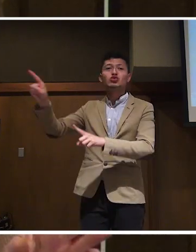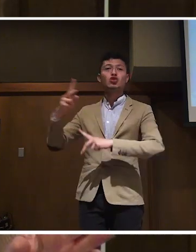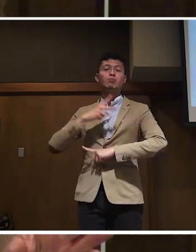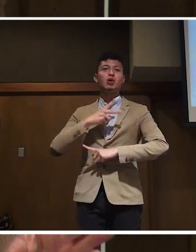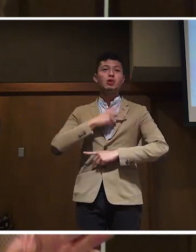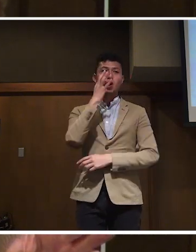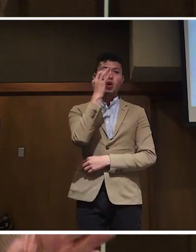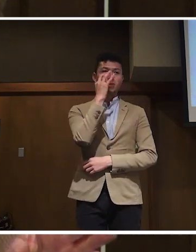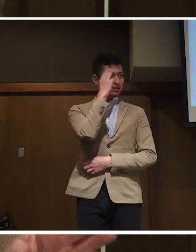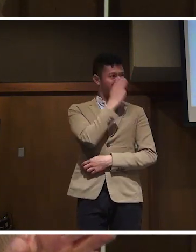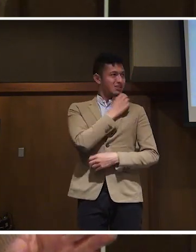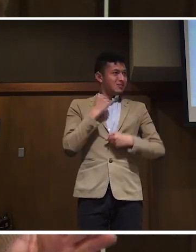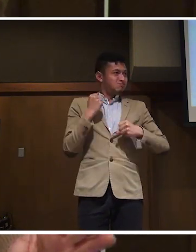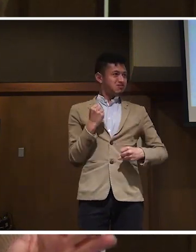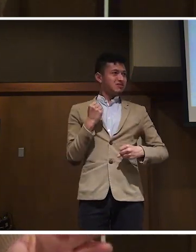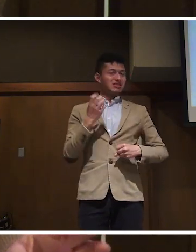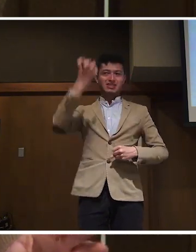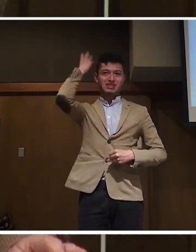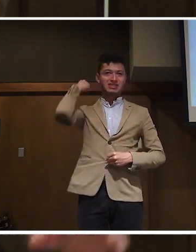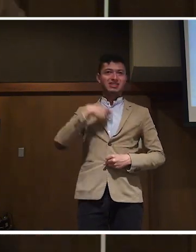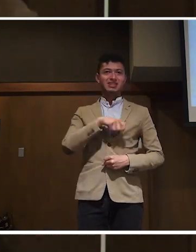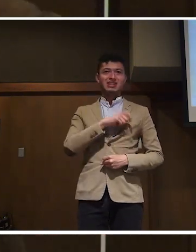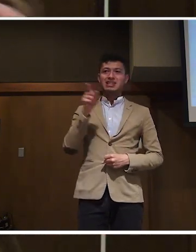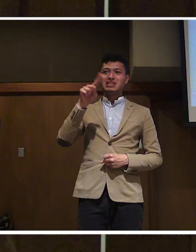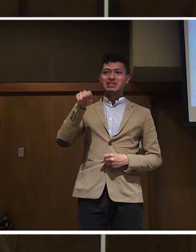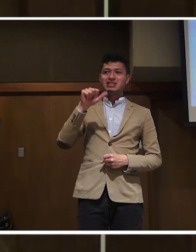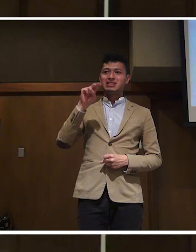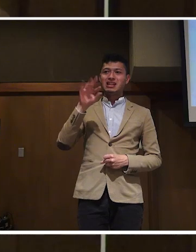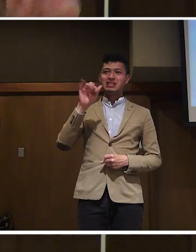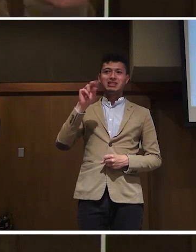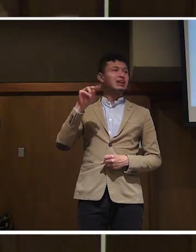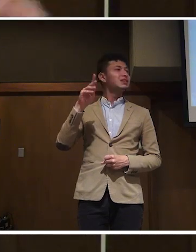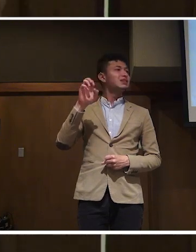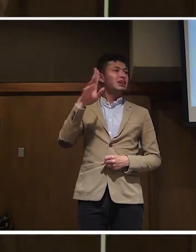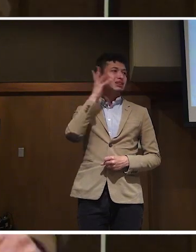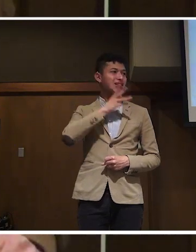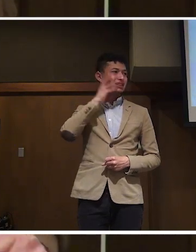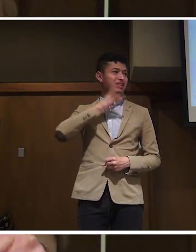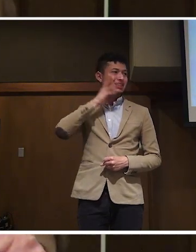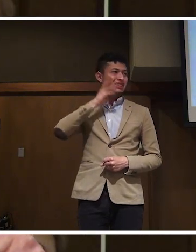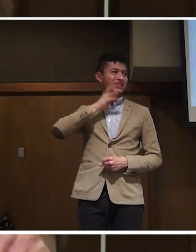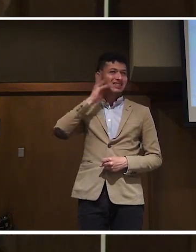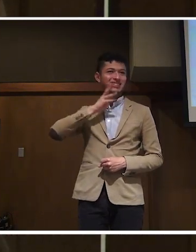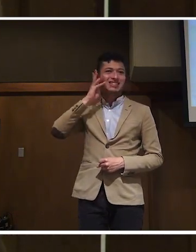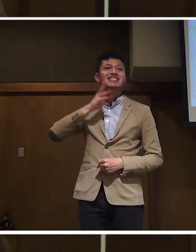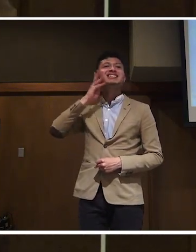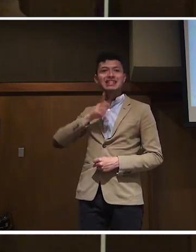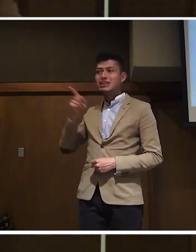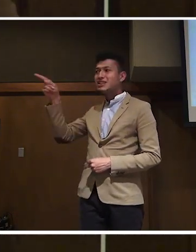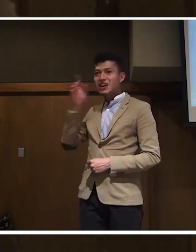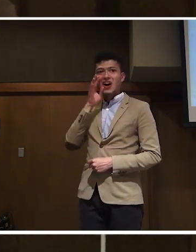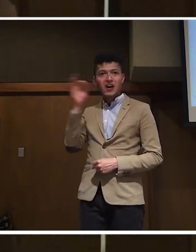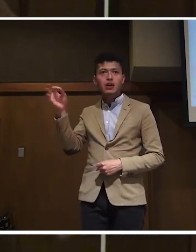Porque cuando muere, en su testamento figuran un mapa en 3 pliegos, el tamaño coincide, y